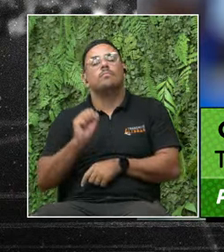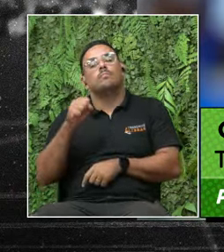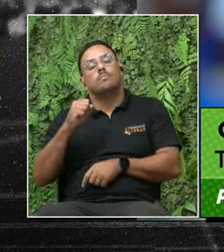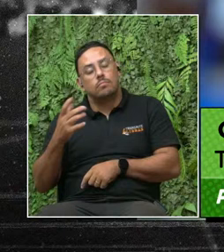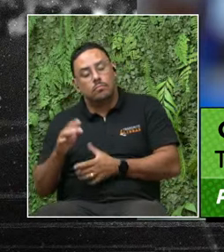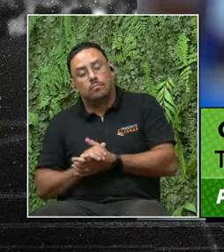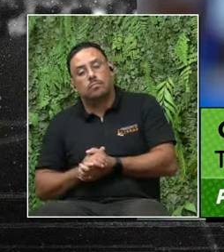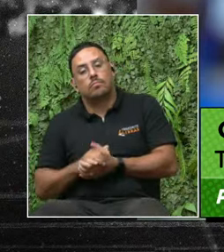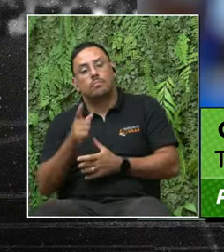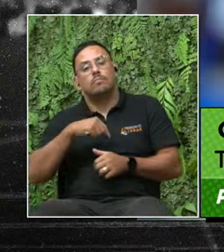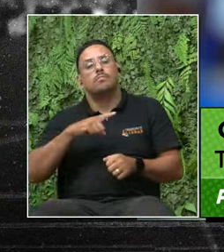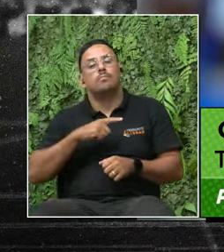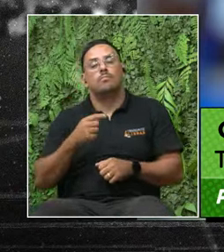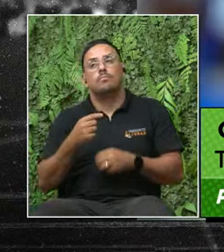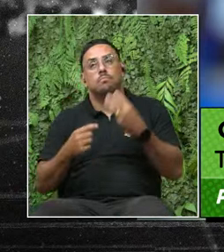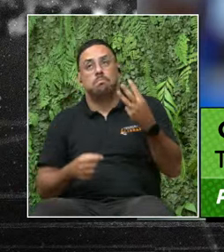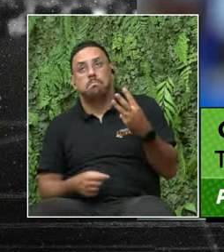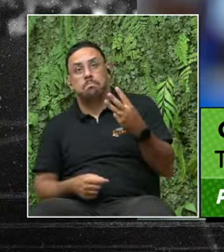def